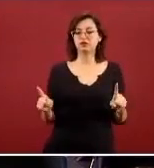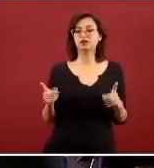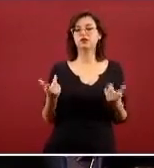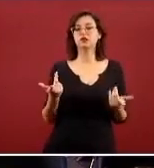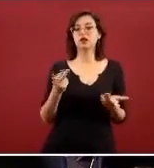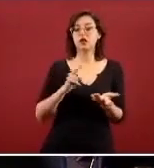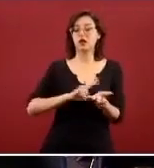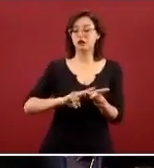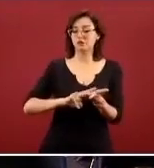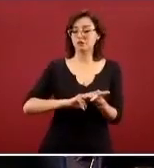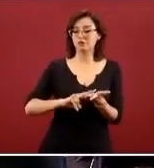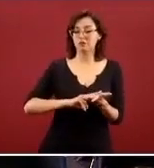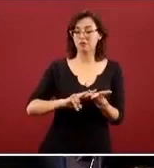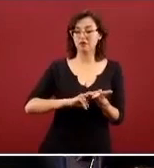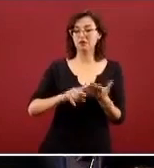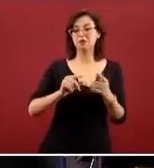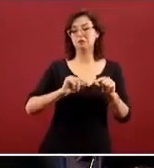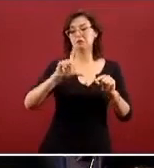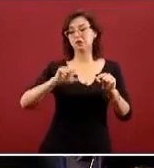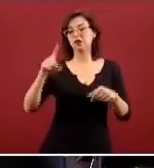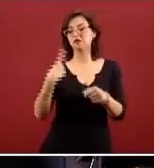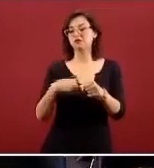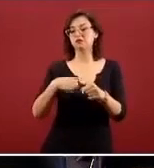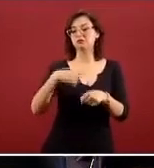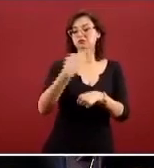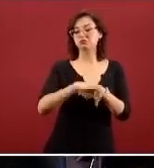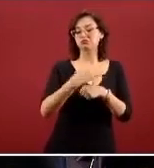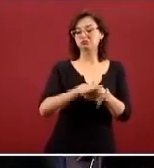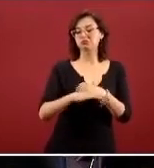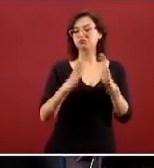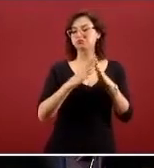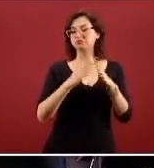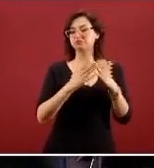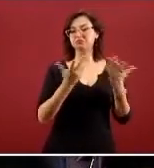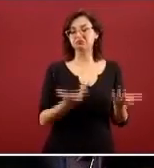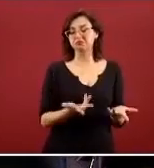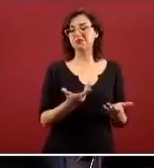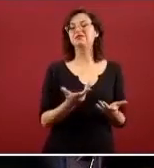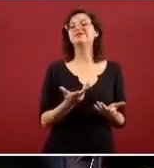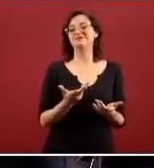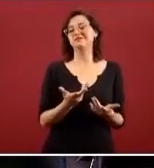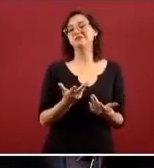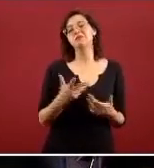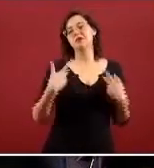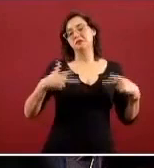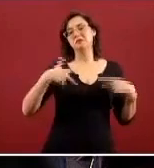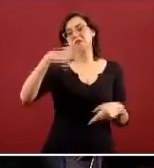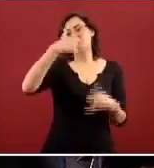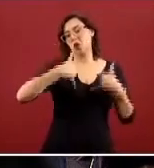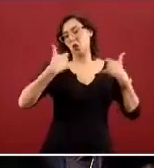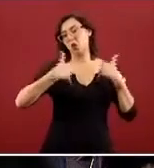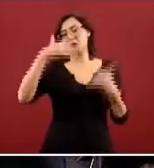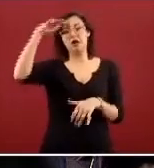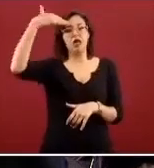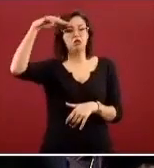fueron o son ambulatorios están concentrados precisamente en la población adulto joven, y son casos que no